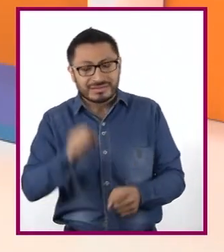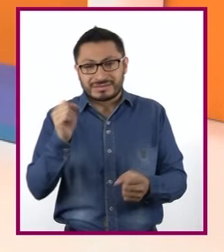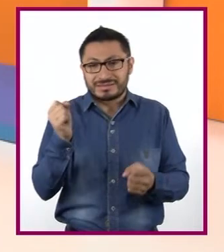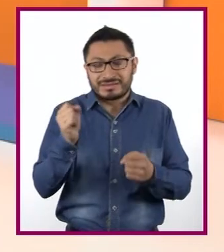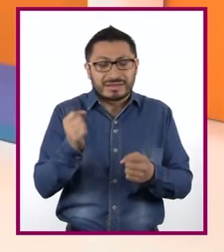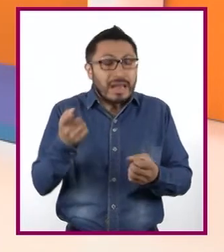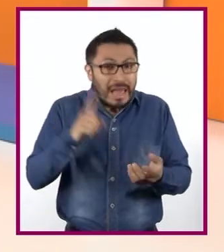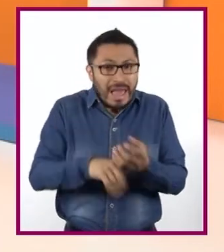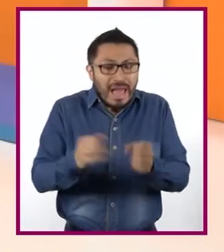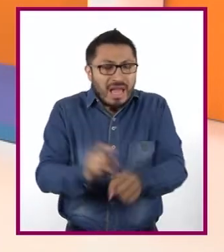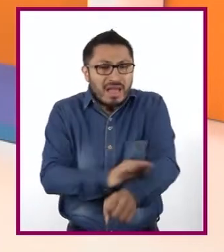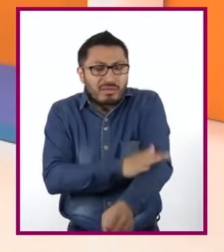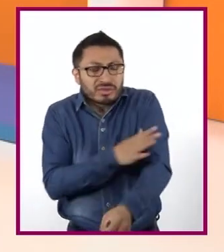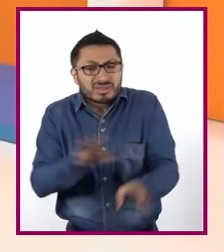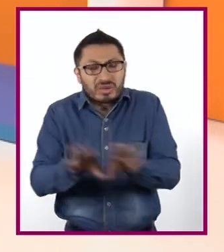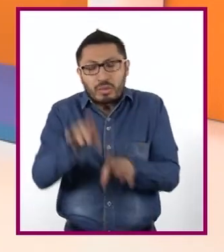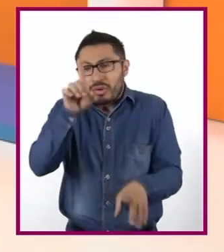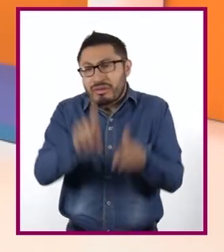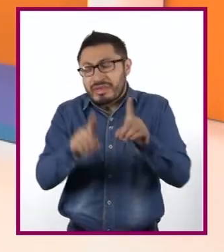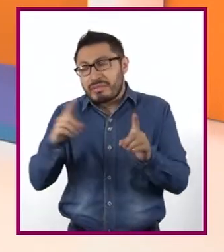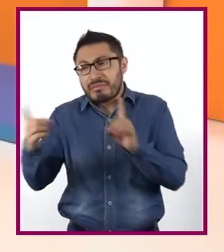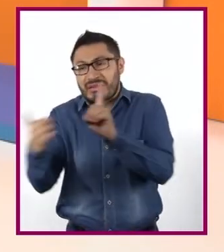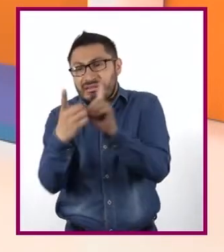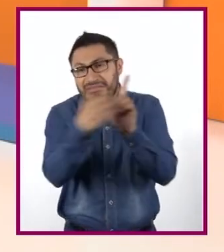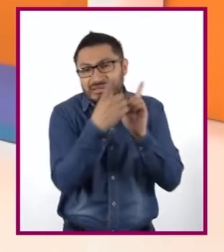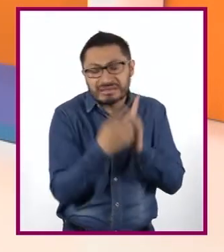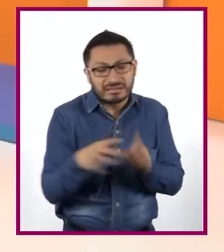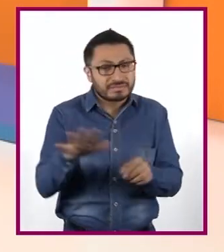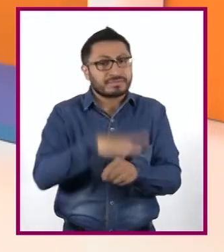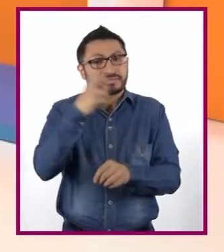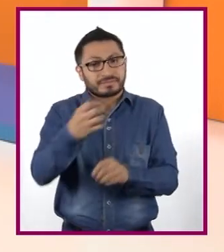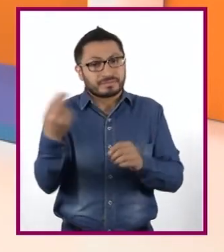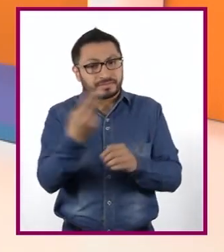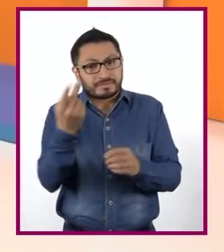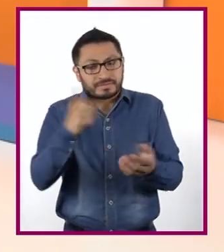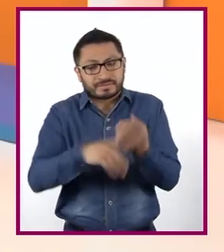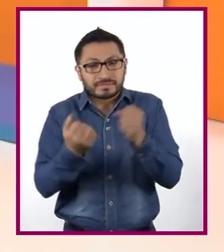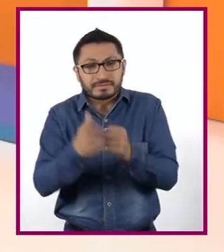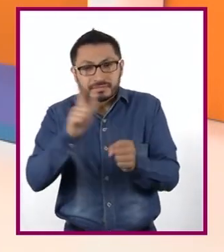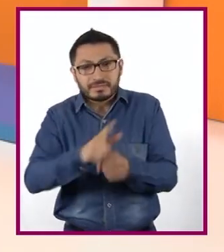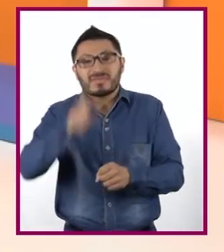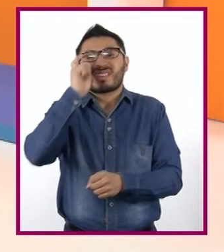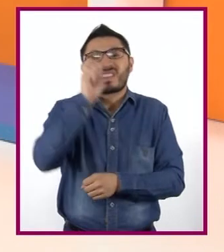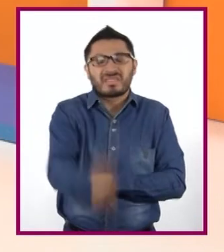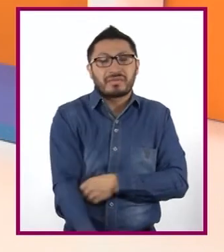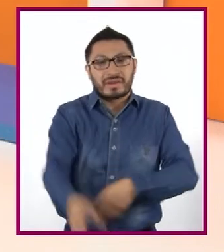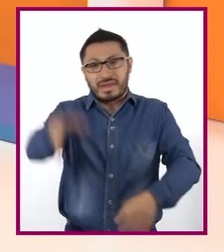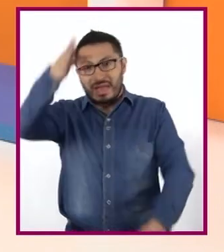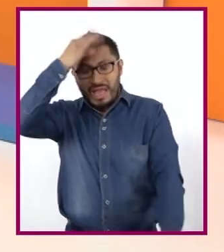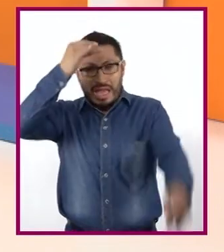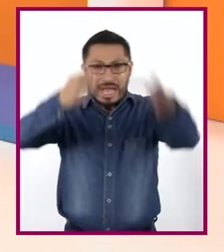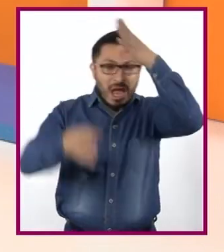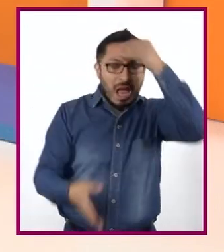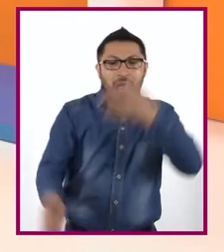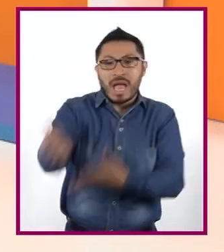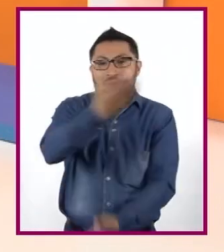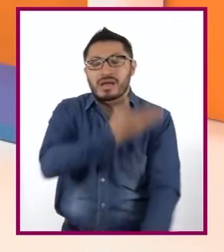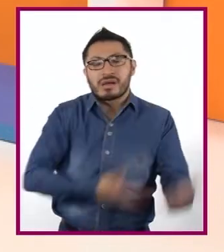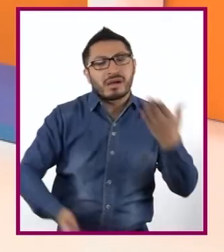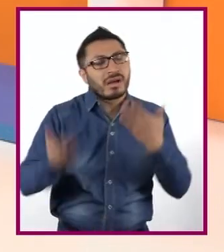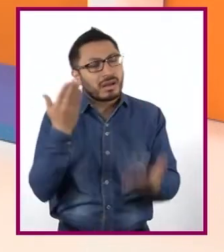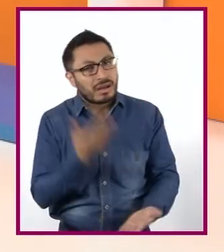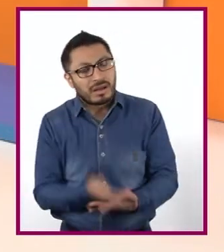otras personas. Es por ello que se trata de una necesidad social. El aprendizaje de la convivencia es de